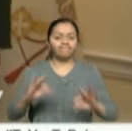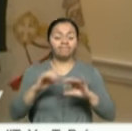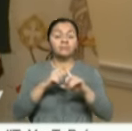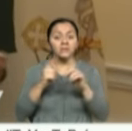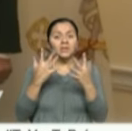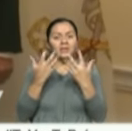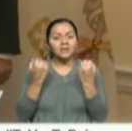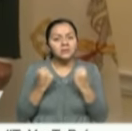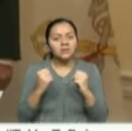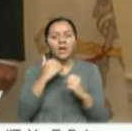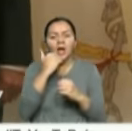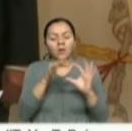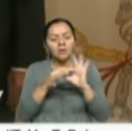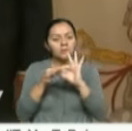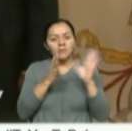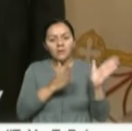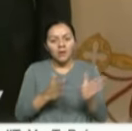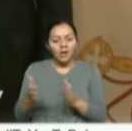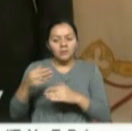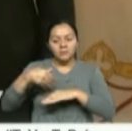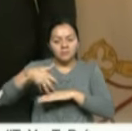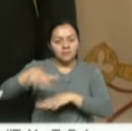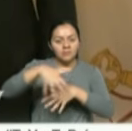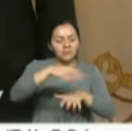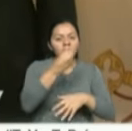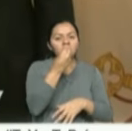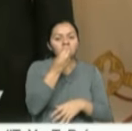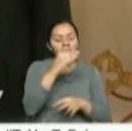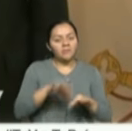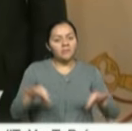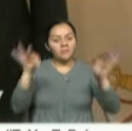intenta salvar los planes conjuntos de distribución de ayuda humanitaria.